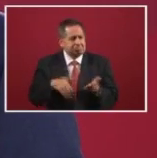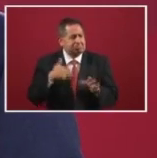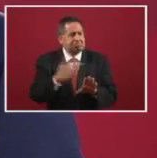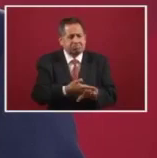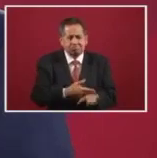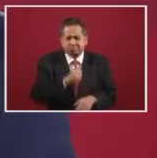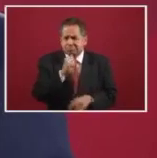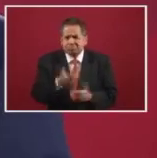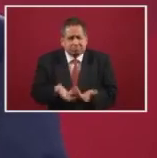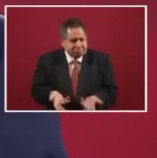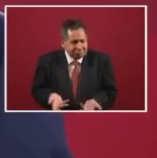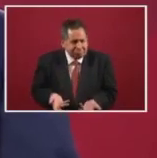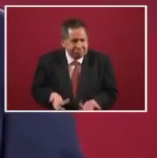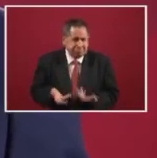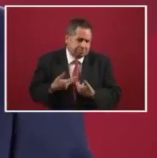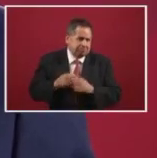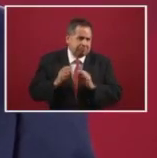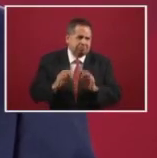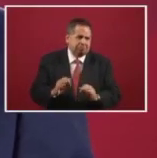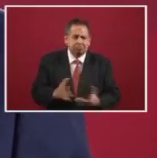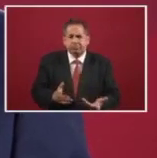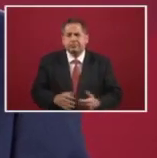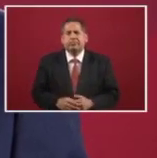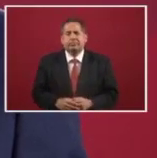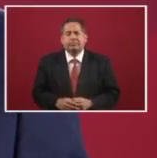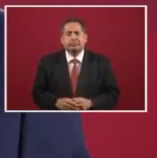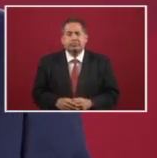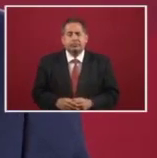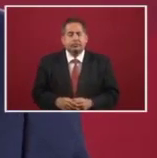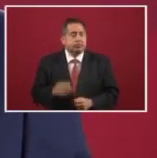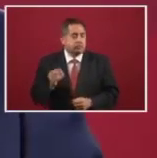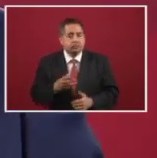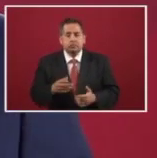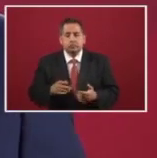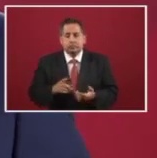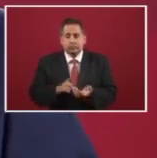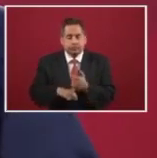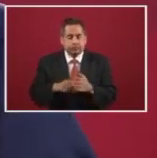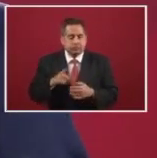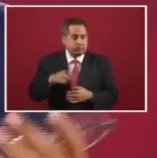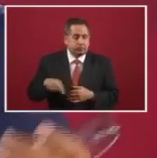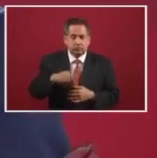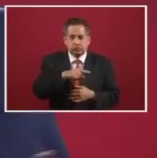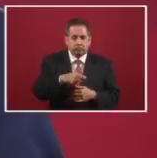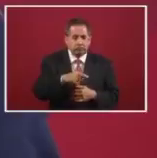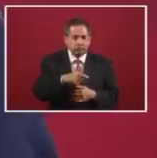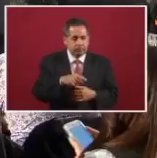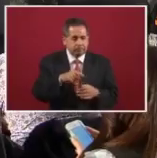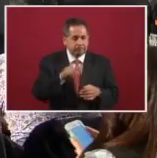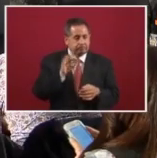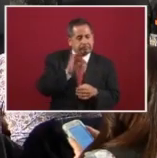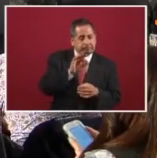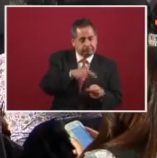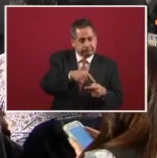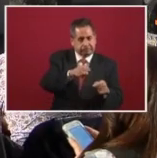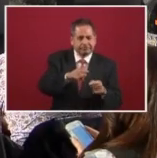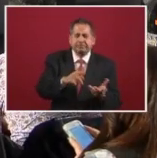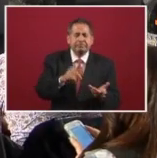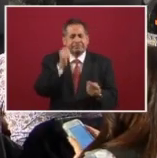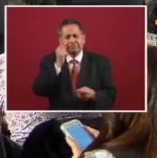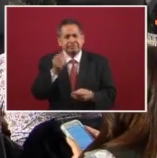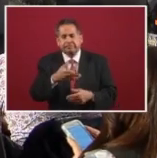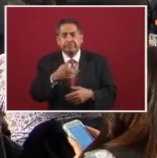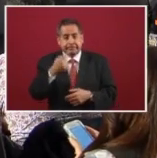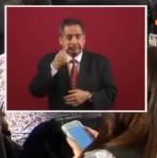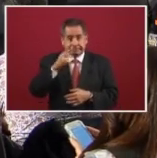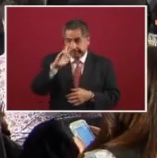Entonces, aunque los manden Yo recuerdo que